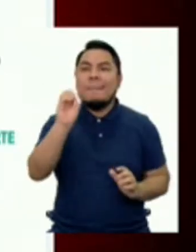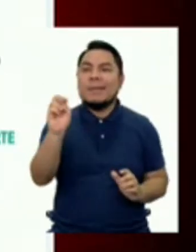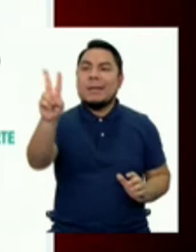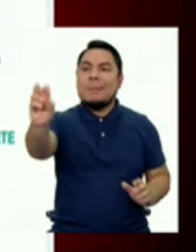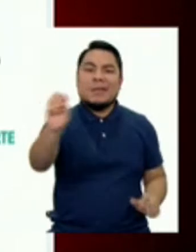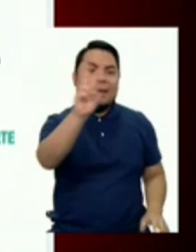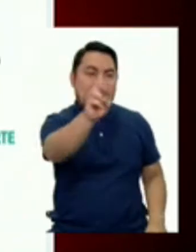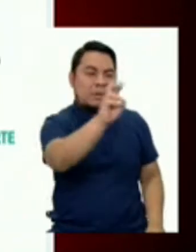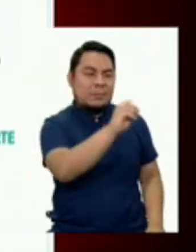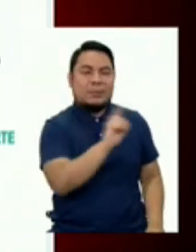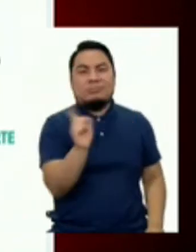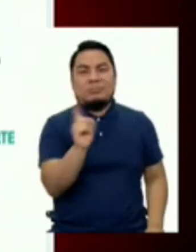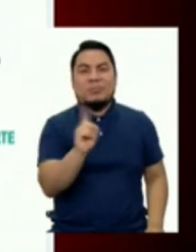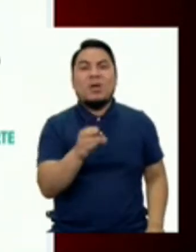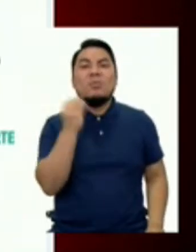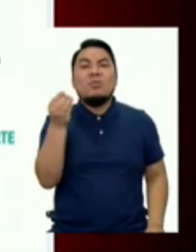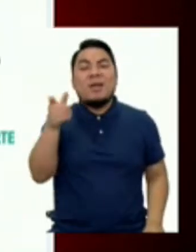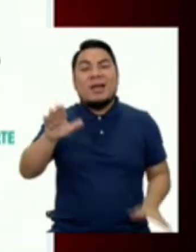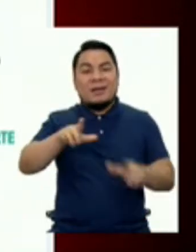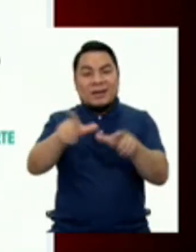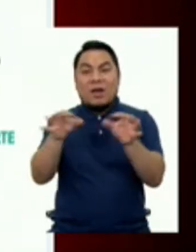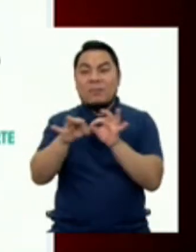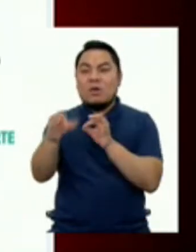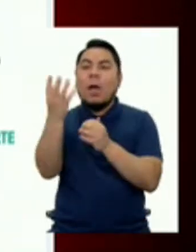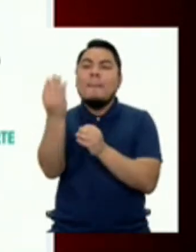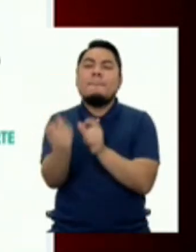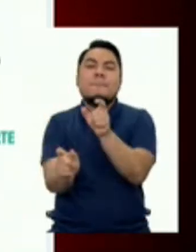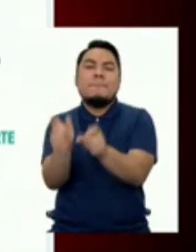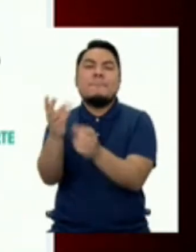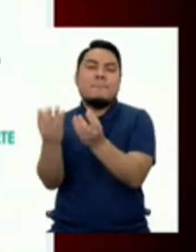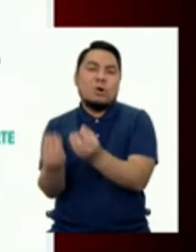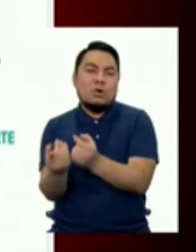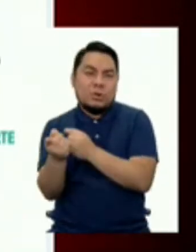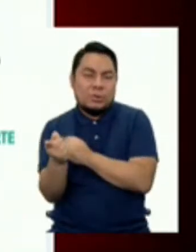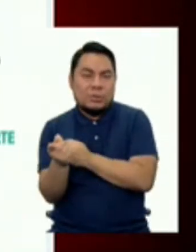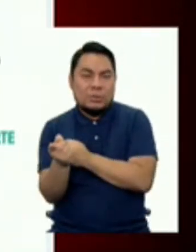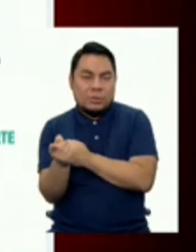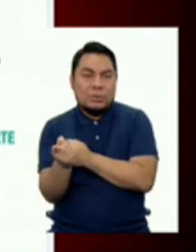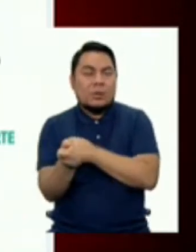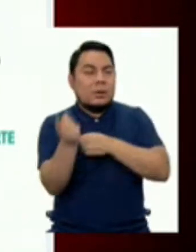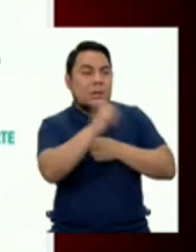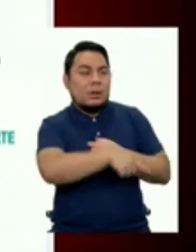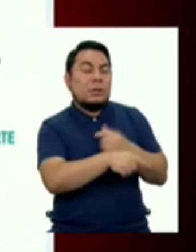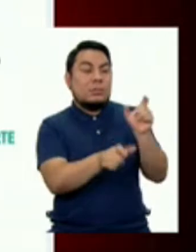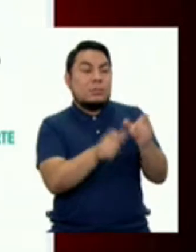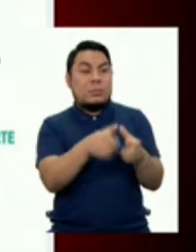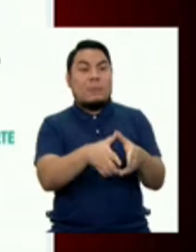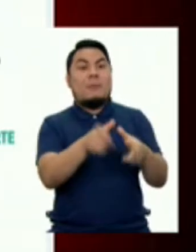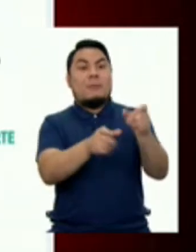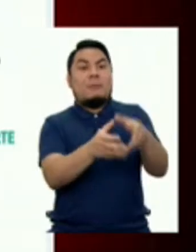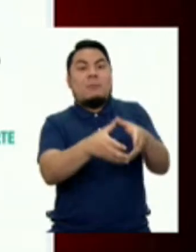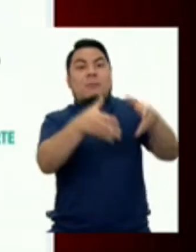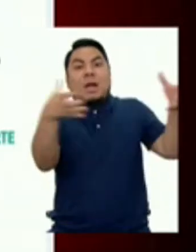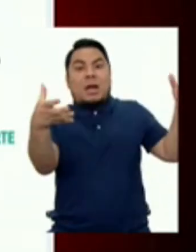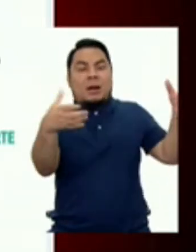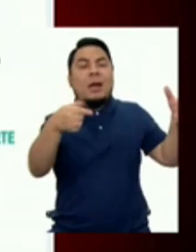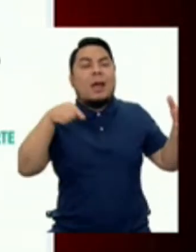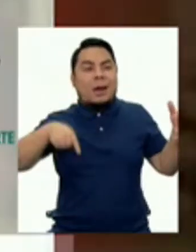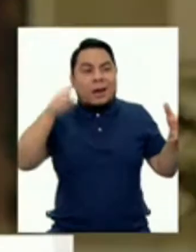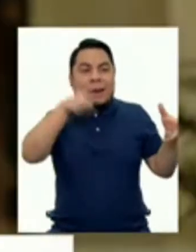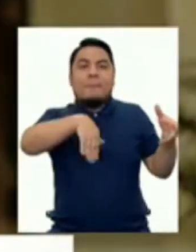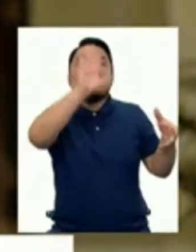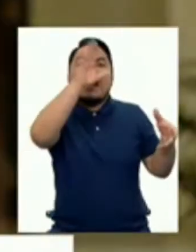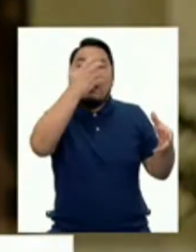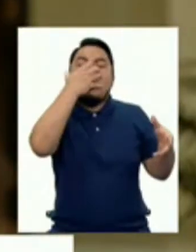tienen relativamente poca población comparados con regiones que tienen una gran